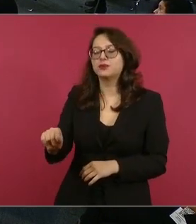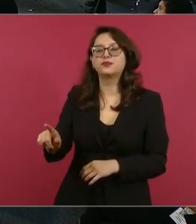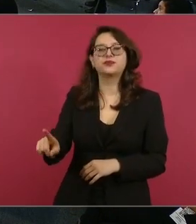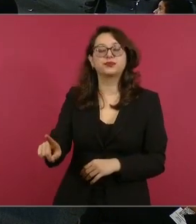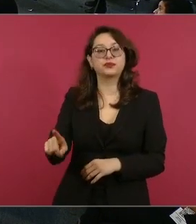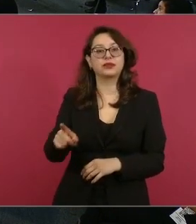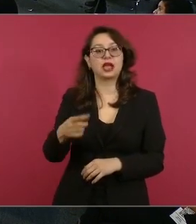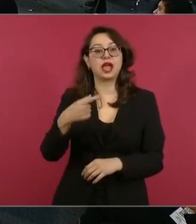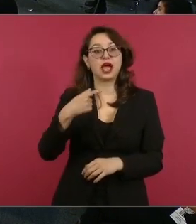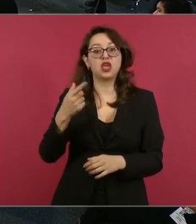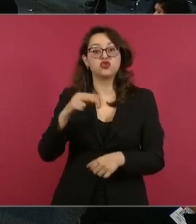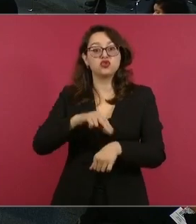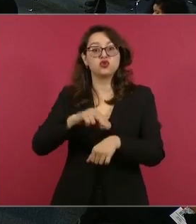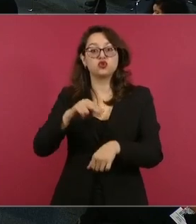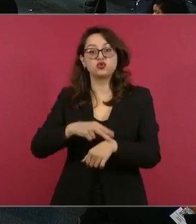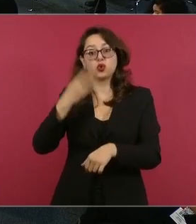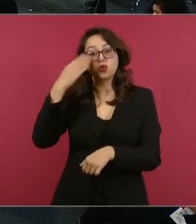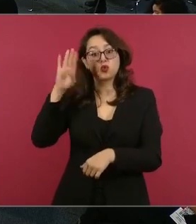nuestros